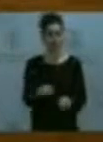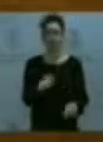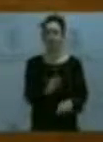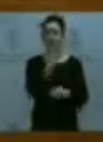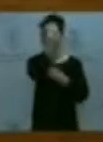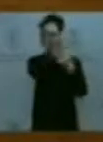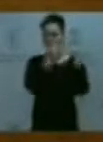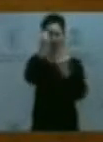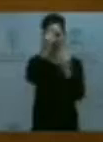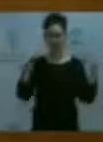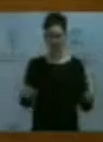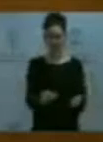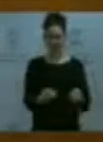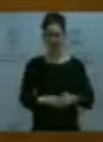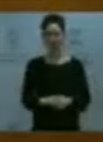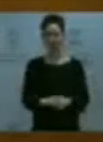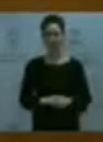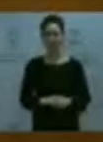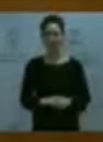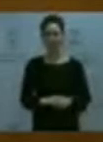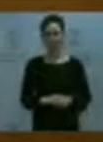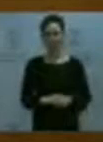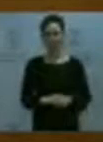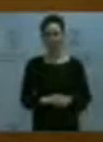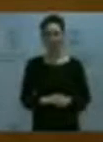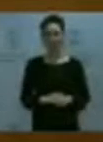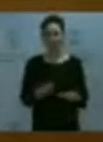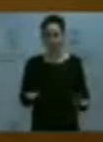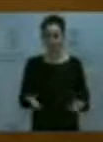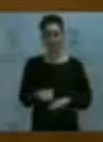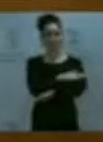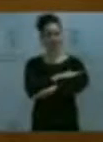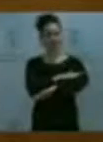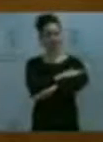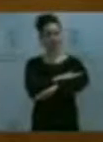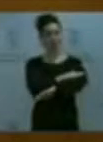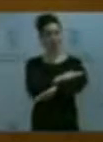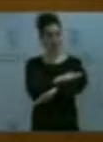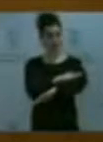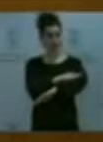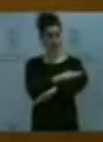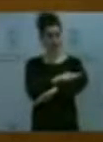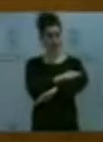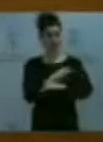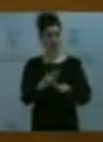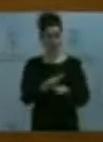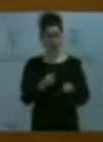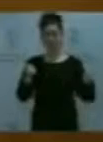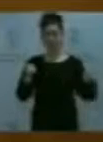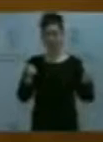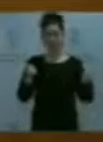escuchando al Gobierno, por cierto, desaparecido en las jornadas